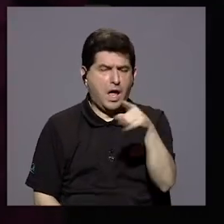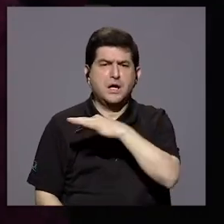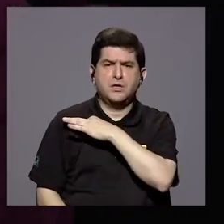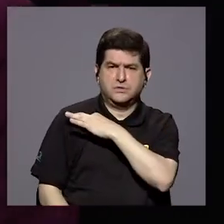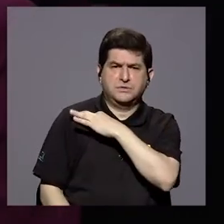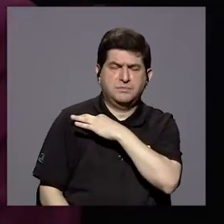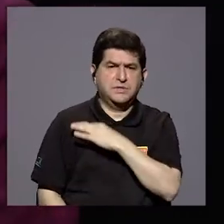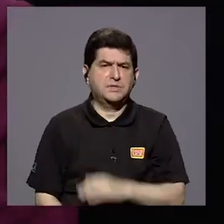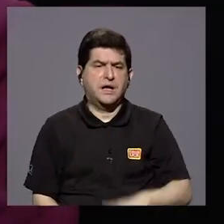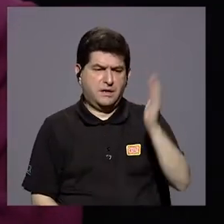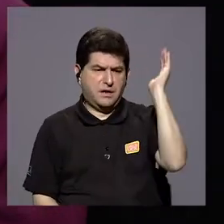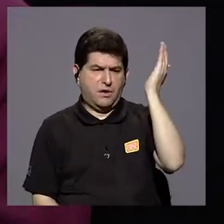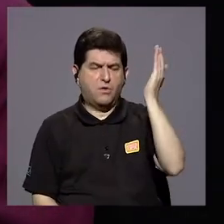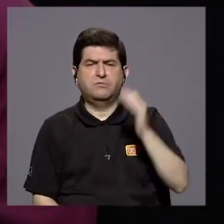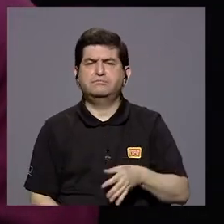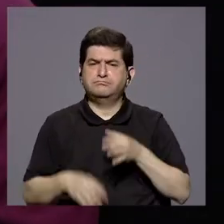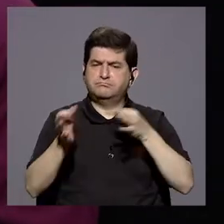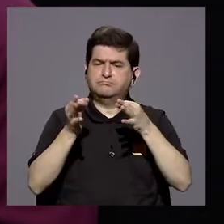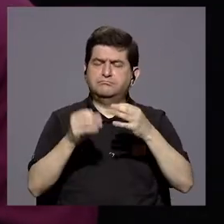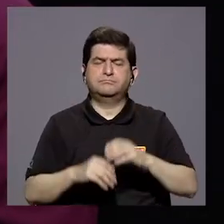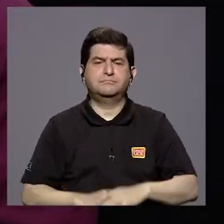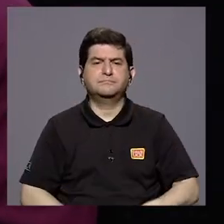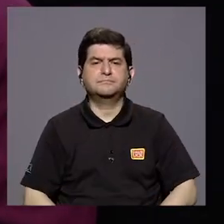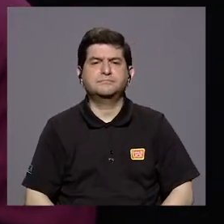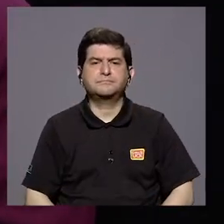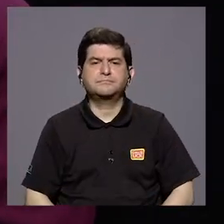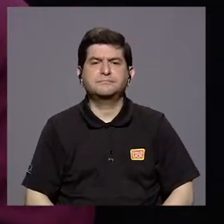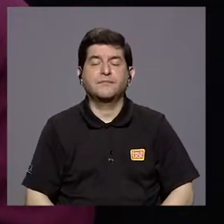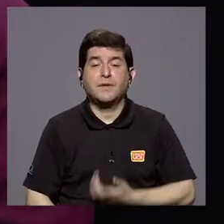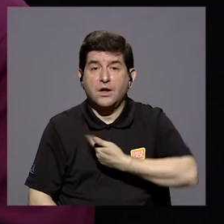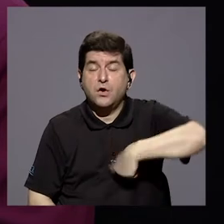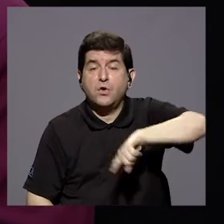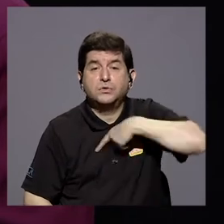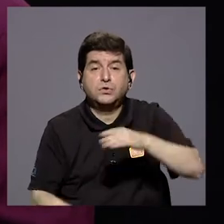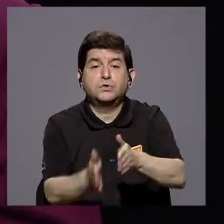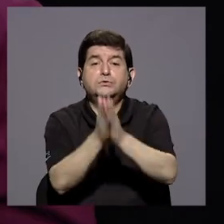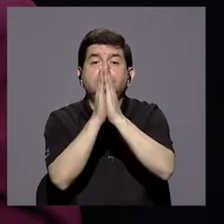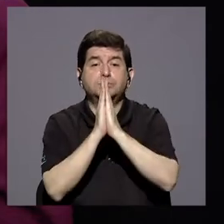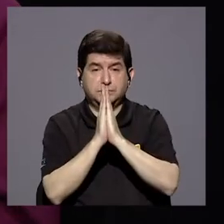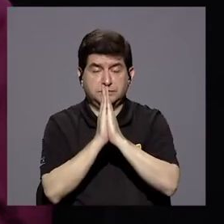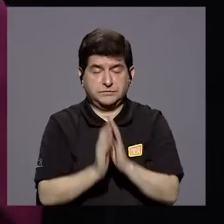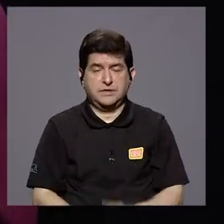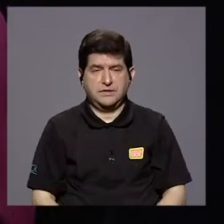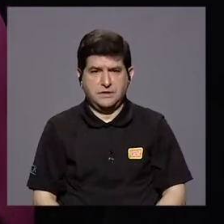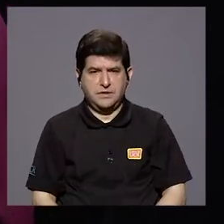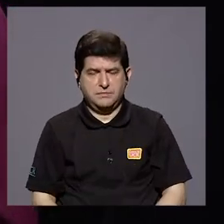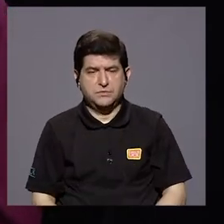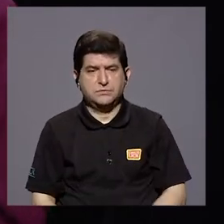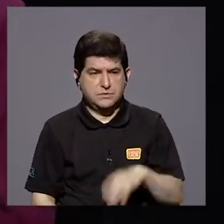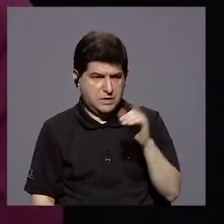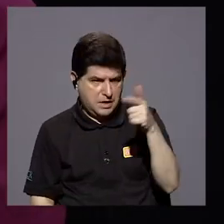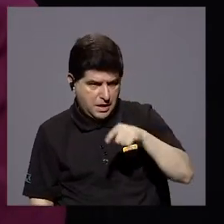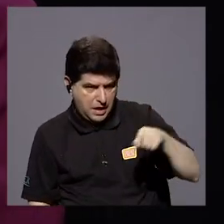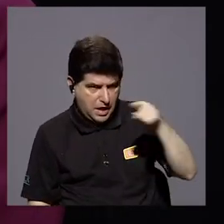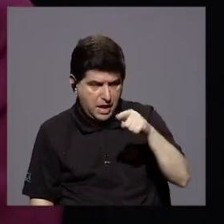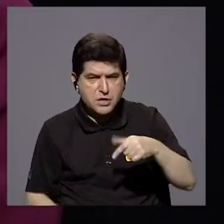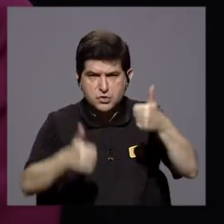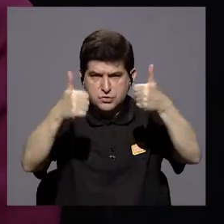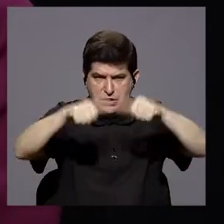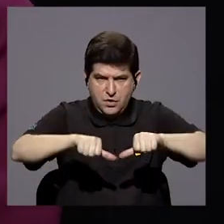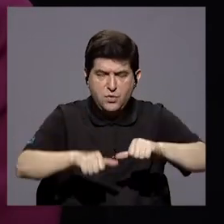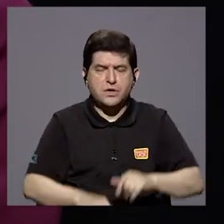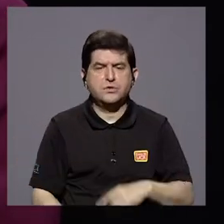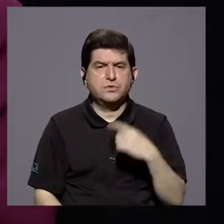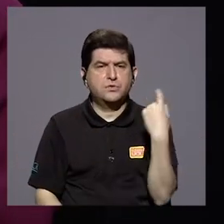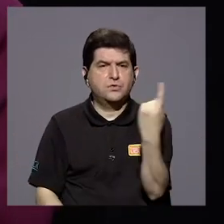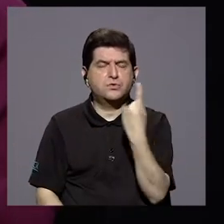conferencias. Entonces, vea, nosotros pedimos, de acuerdo con ellos, hicimos un estudio, que la única ayuda